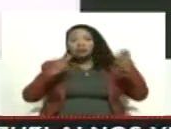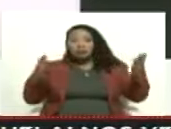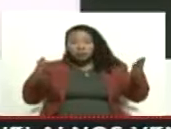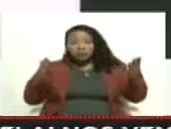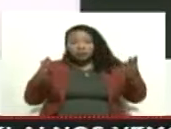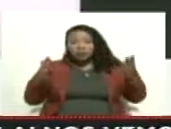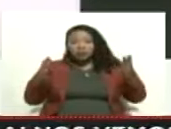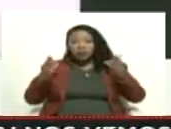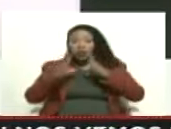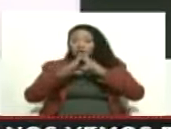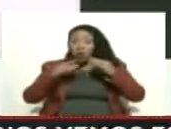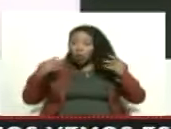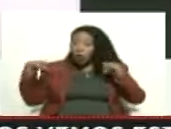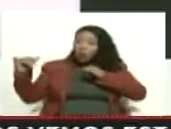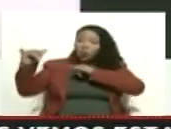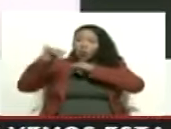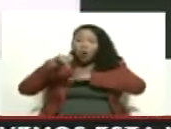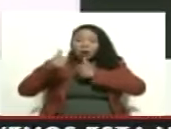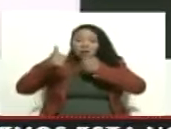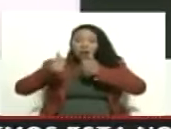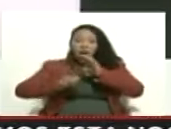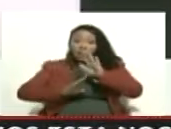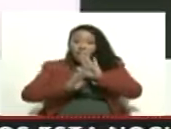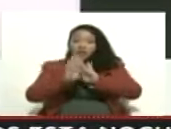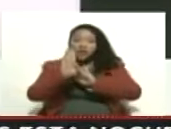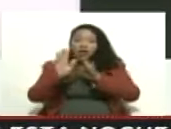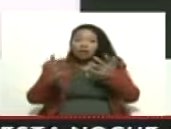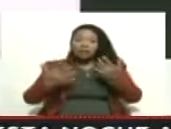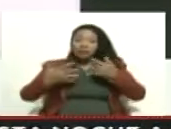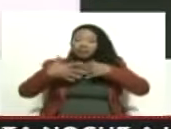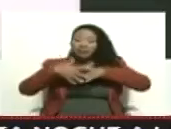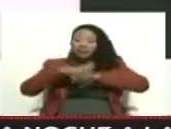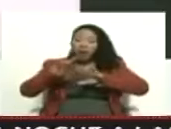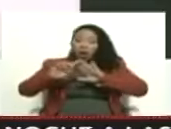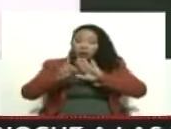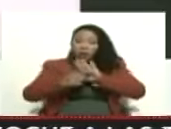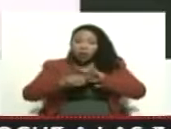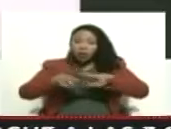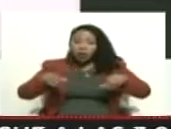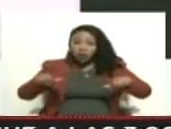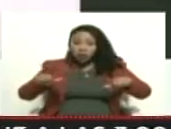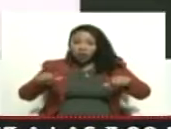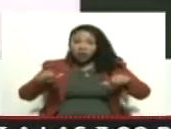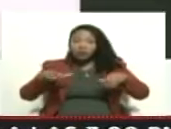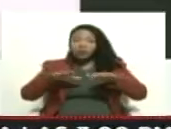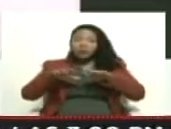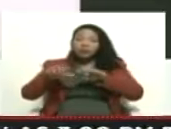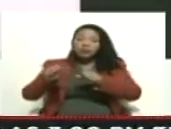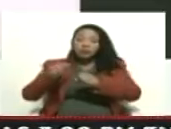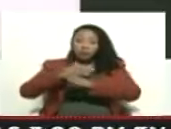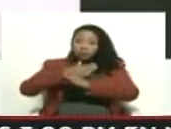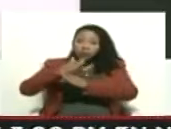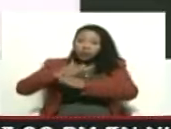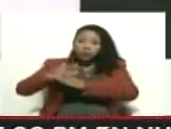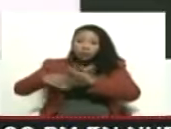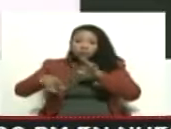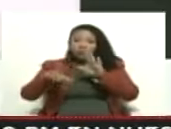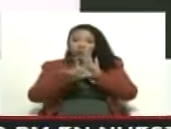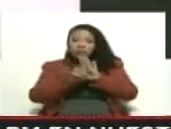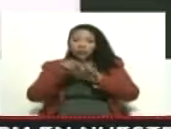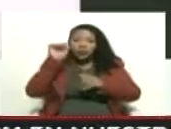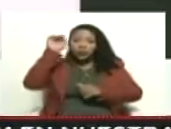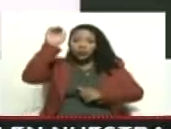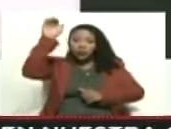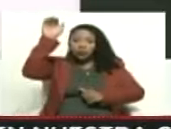bien común la integridad territorial la convivencia el Imperio de la ley para esta y las futuras